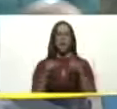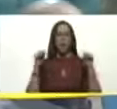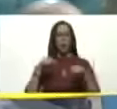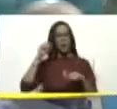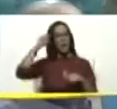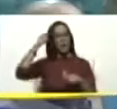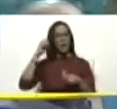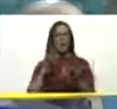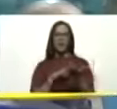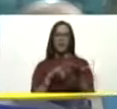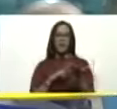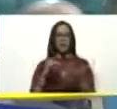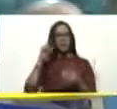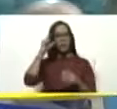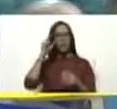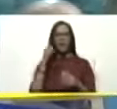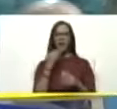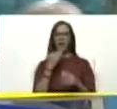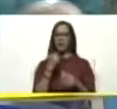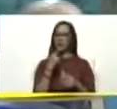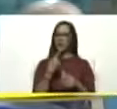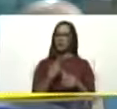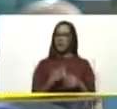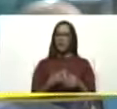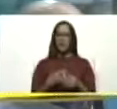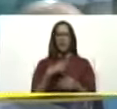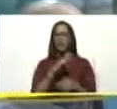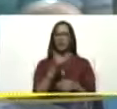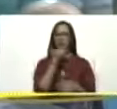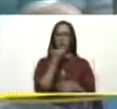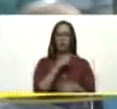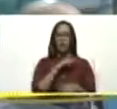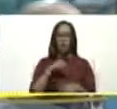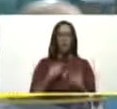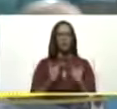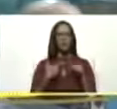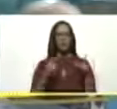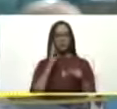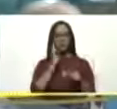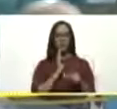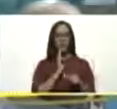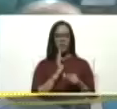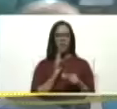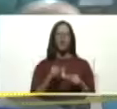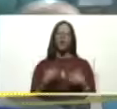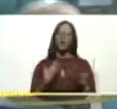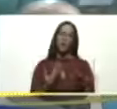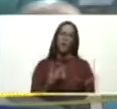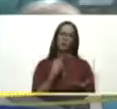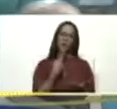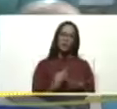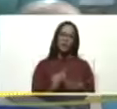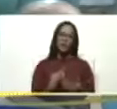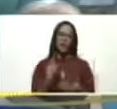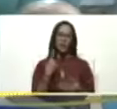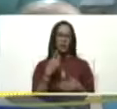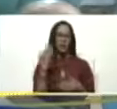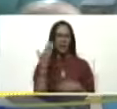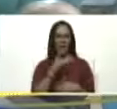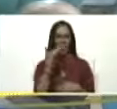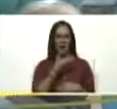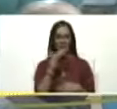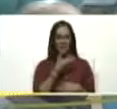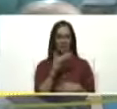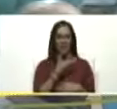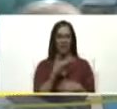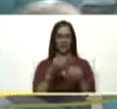bueno, leí en estos días algo que decía, y no se equivocó nuestro libertador Simón Bolívar, cuando decía en una carta que le enviaba